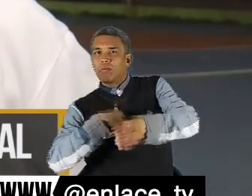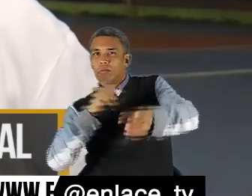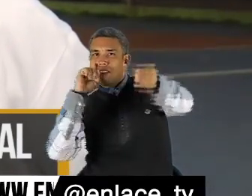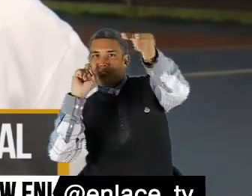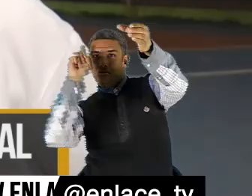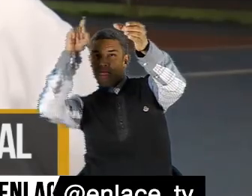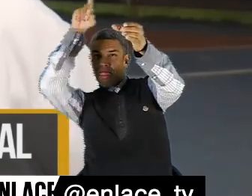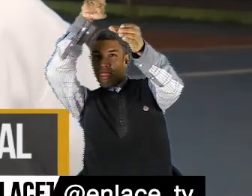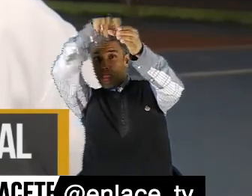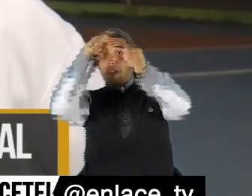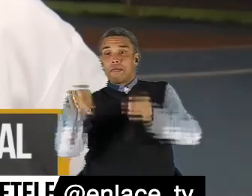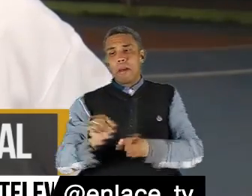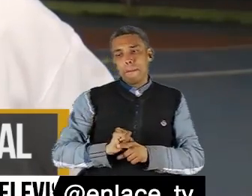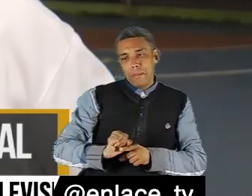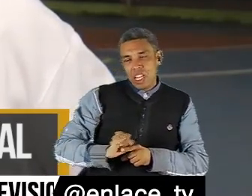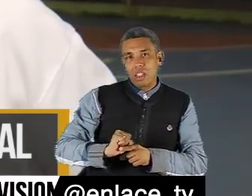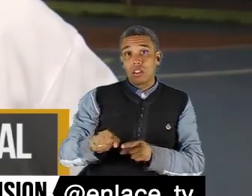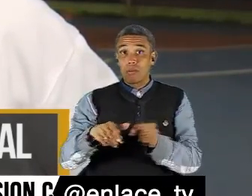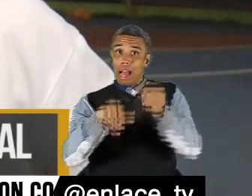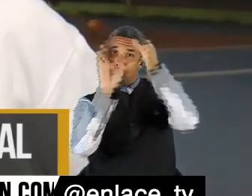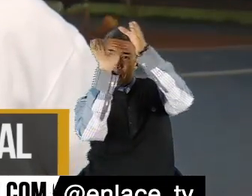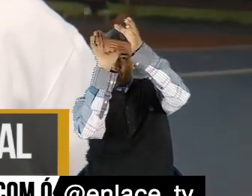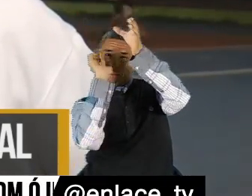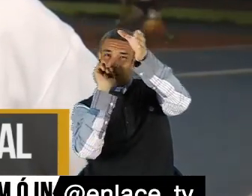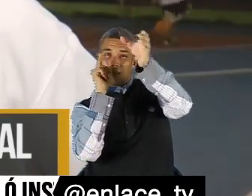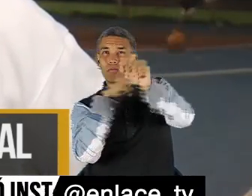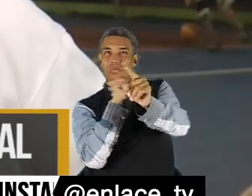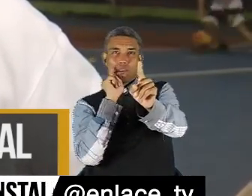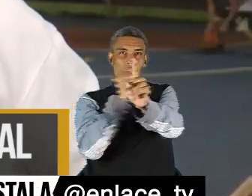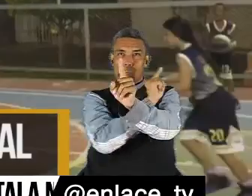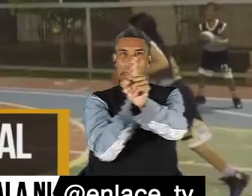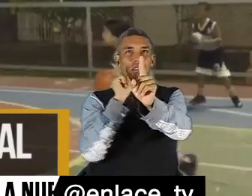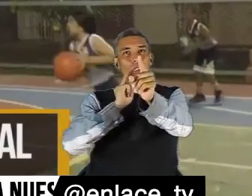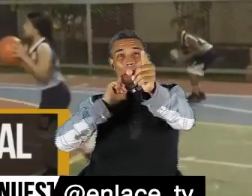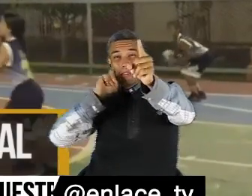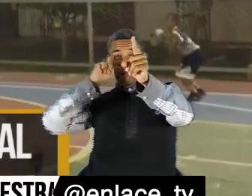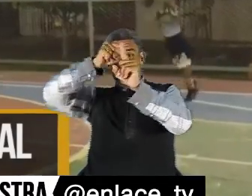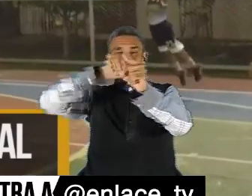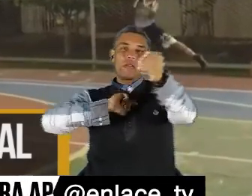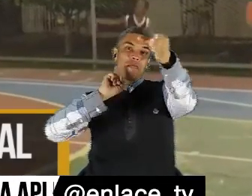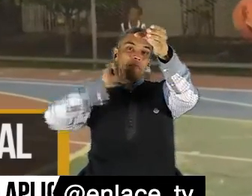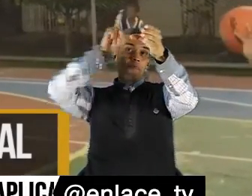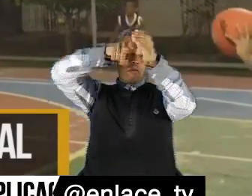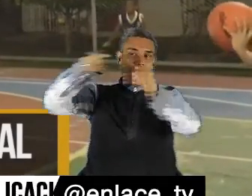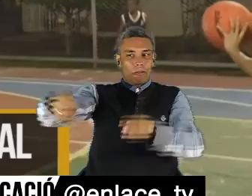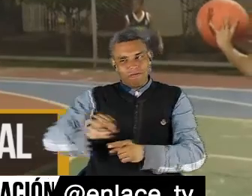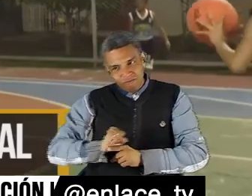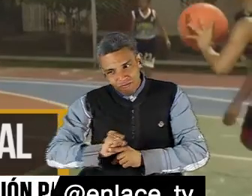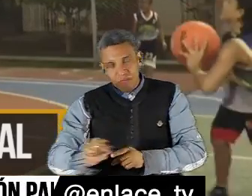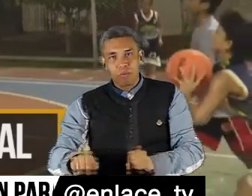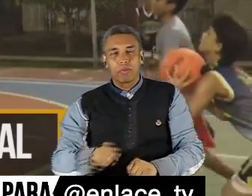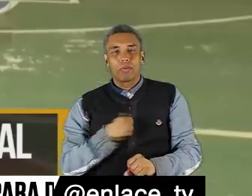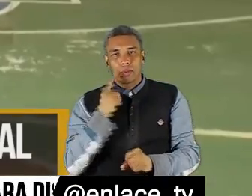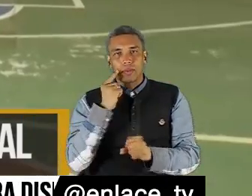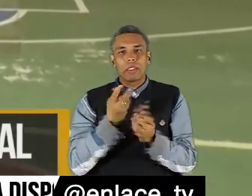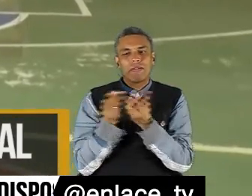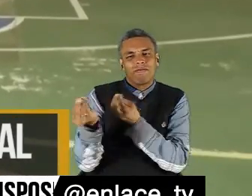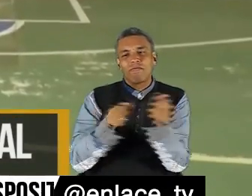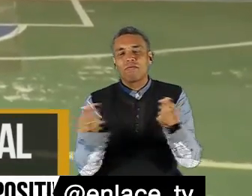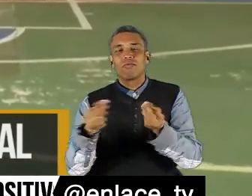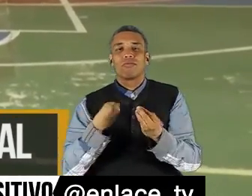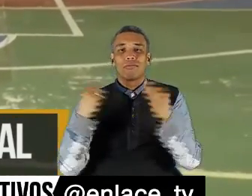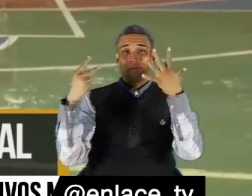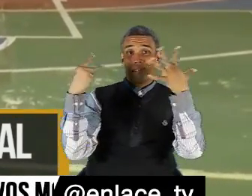en los últimos 15 días más al pulso que a otra fundamentación. Siete equipos de diferentes ciudades harán lo propio en el